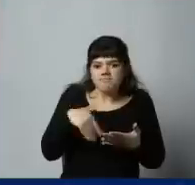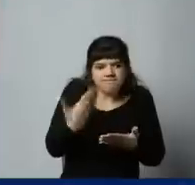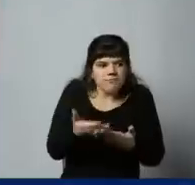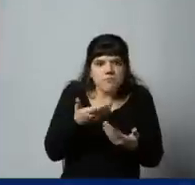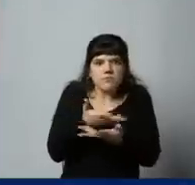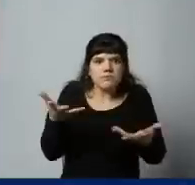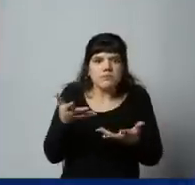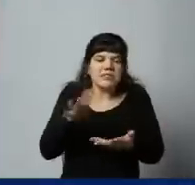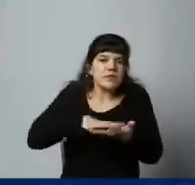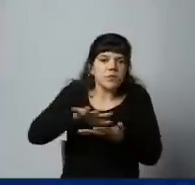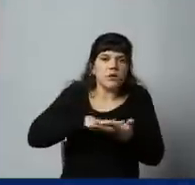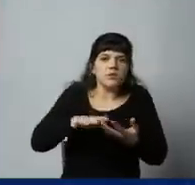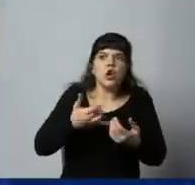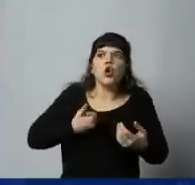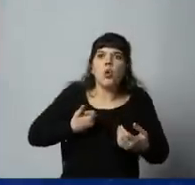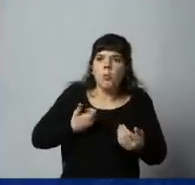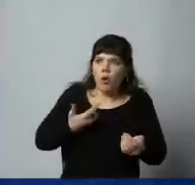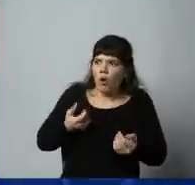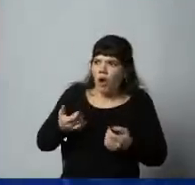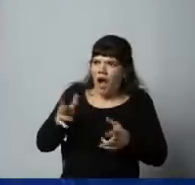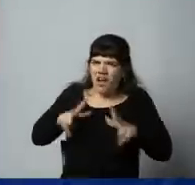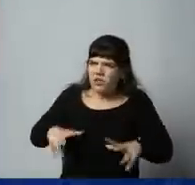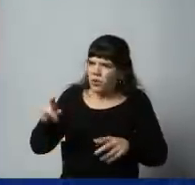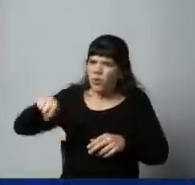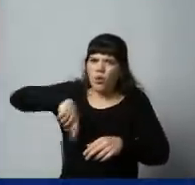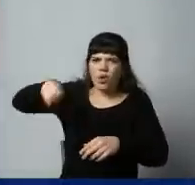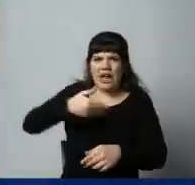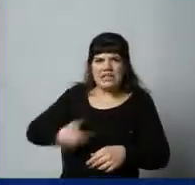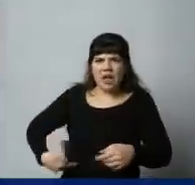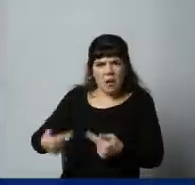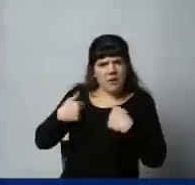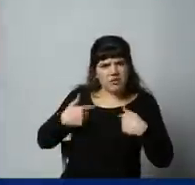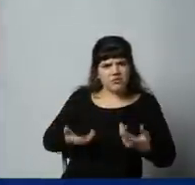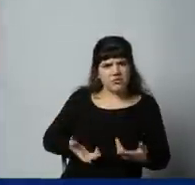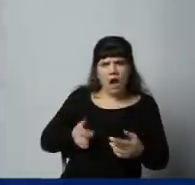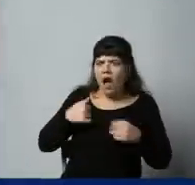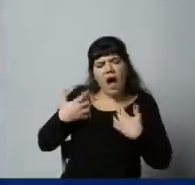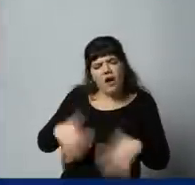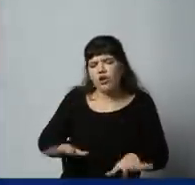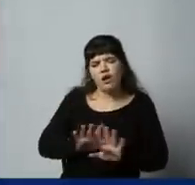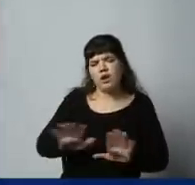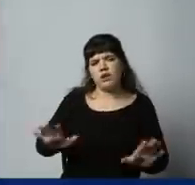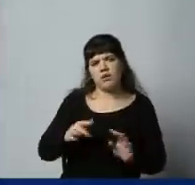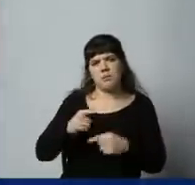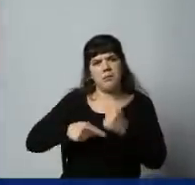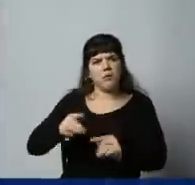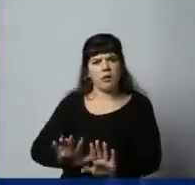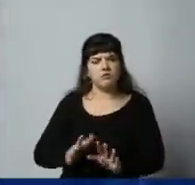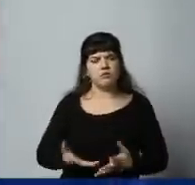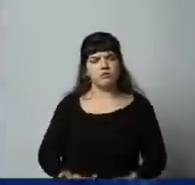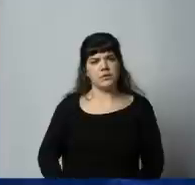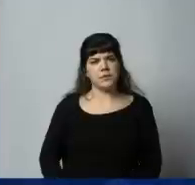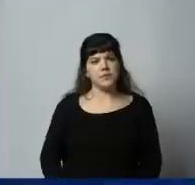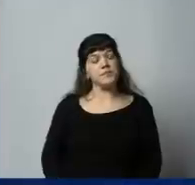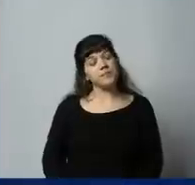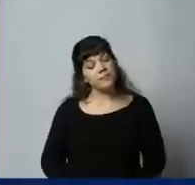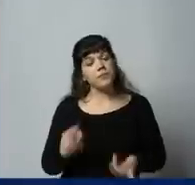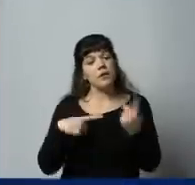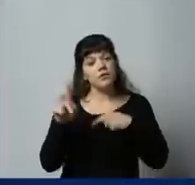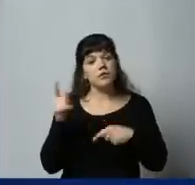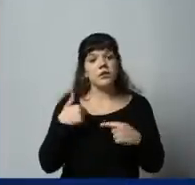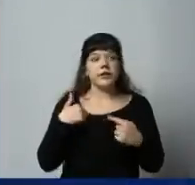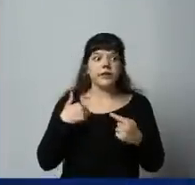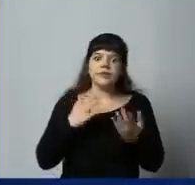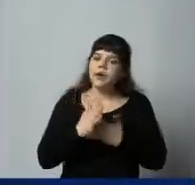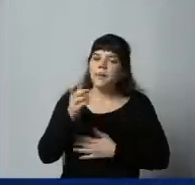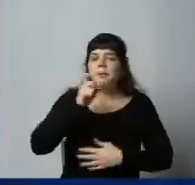indignación que nos provoca el nos tratan para decir así no eh Así no va así no es y bueno sometidos a la